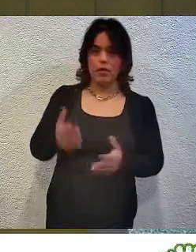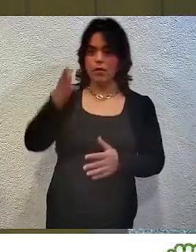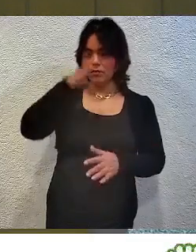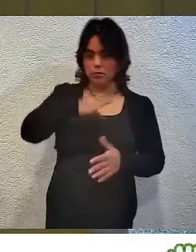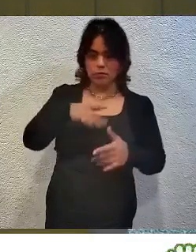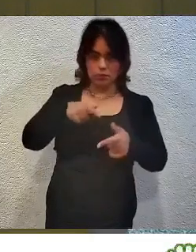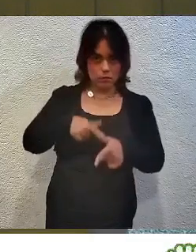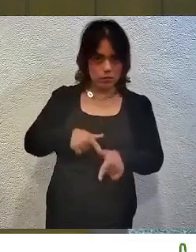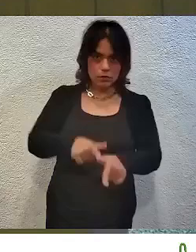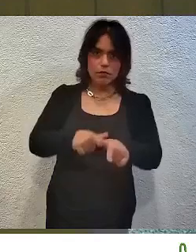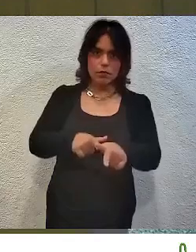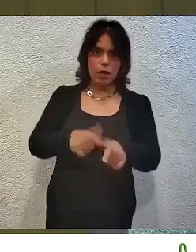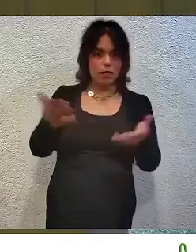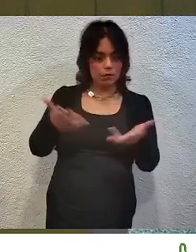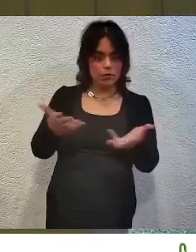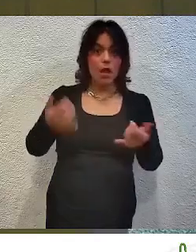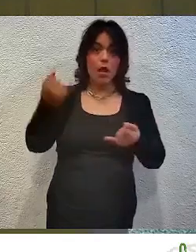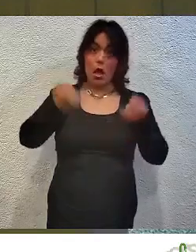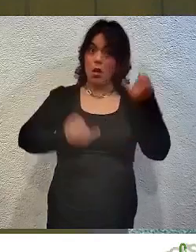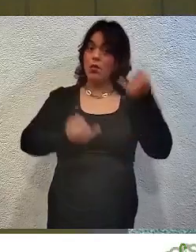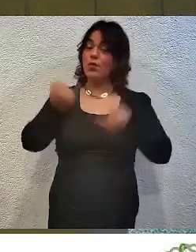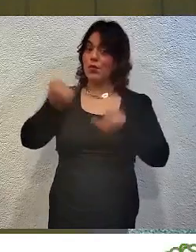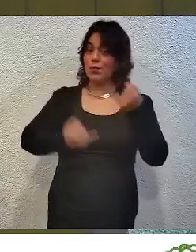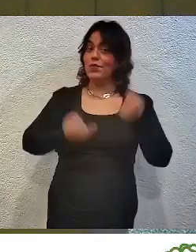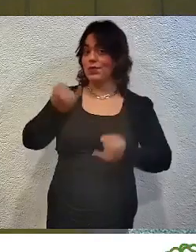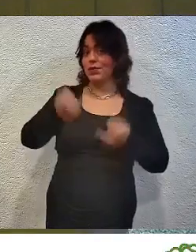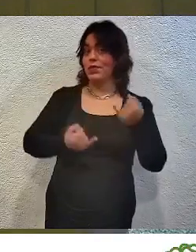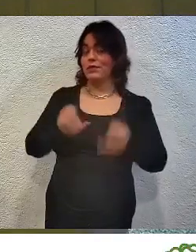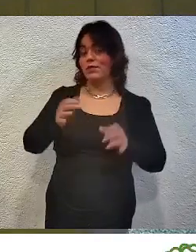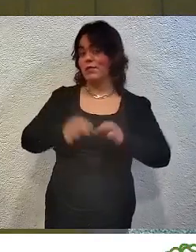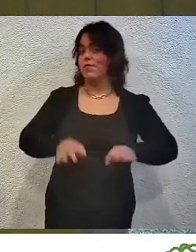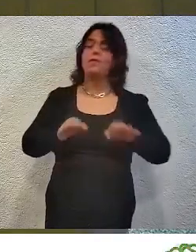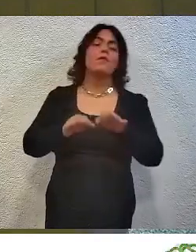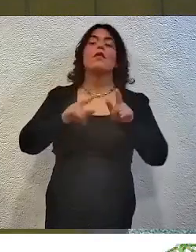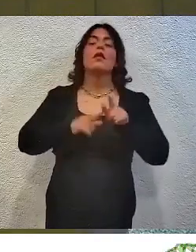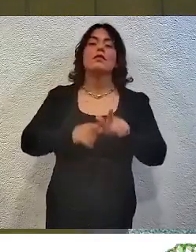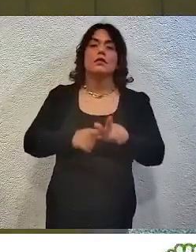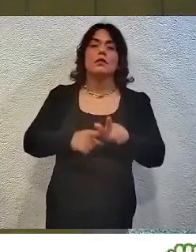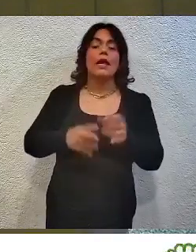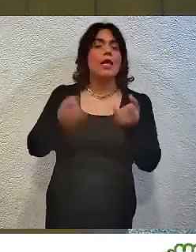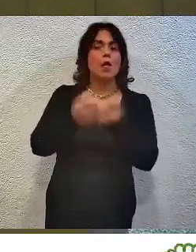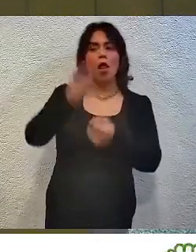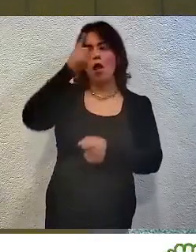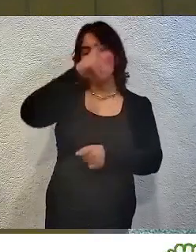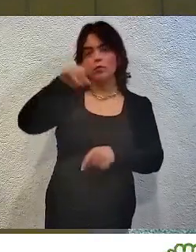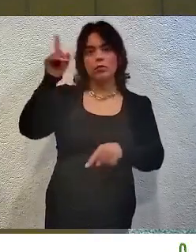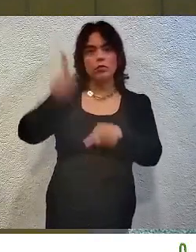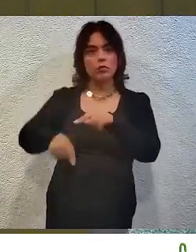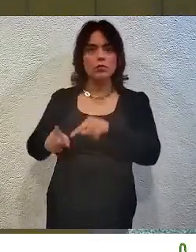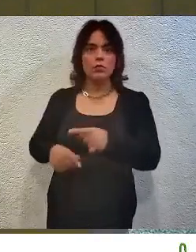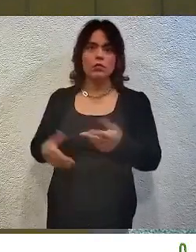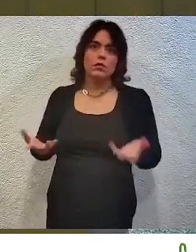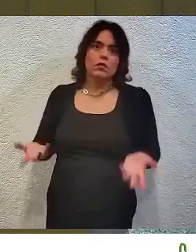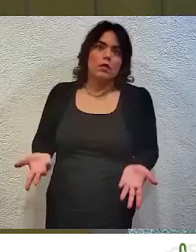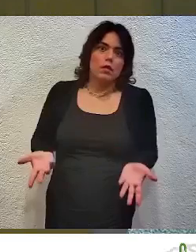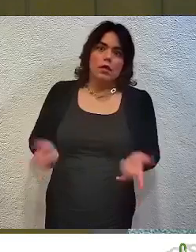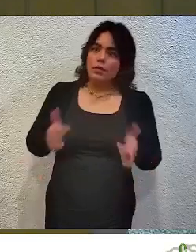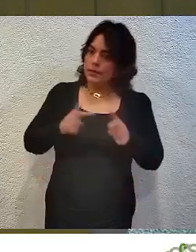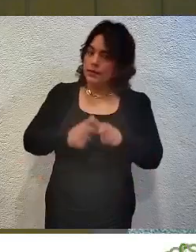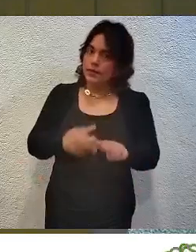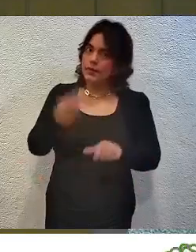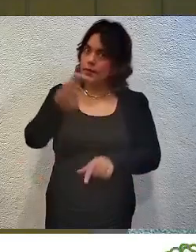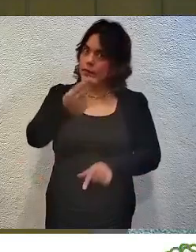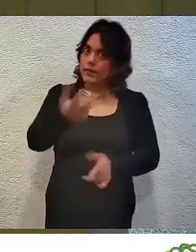los juicios laborales. Y 2, si el procedimiento era remoción de consejerías, menos aún podía suspender